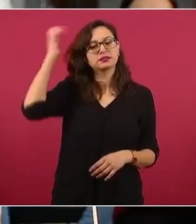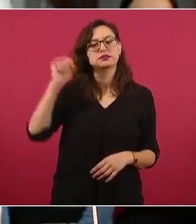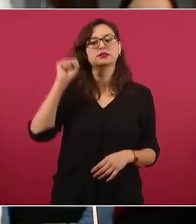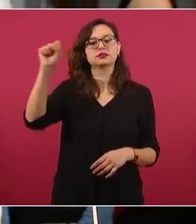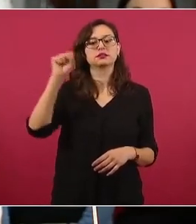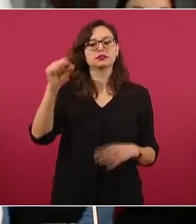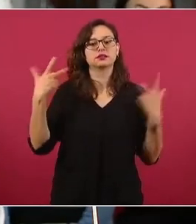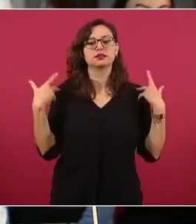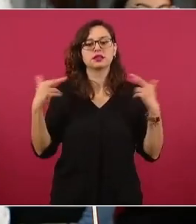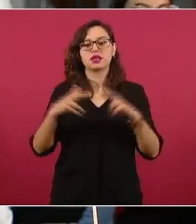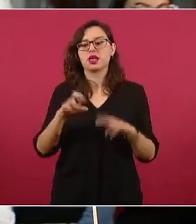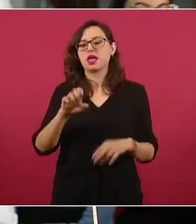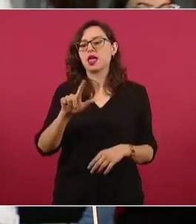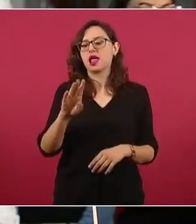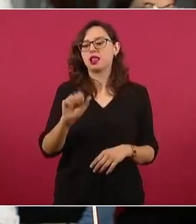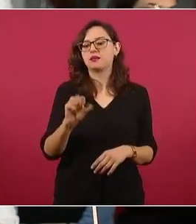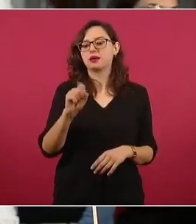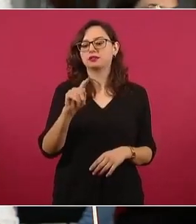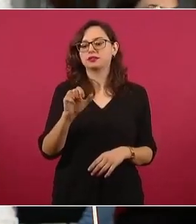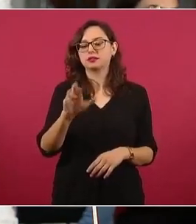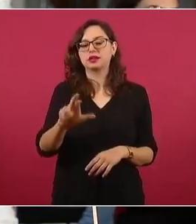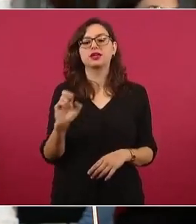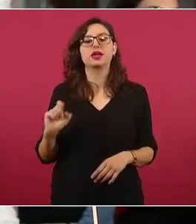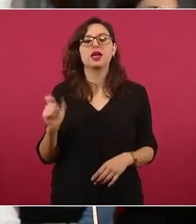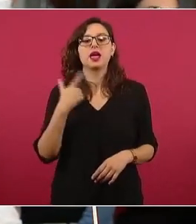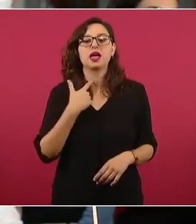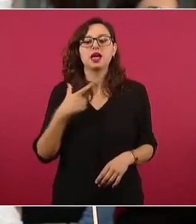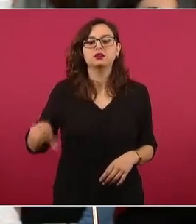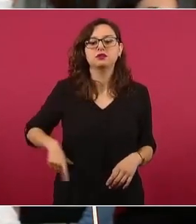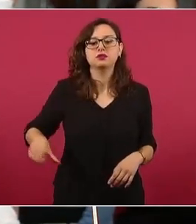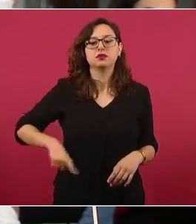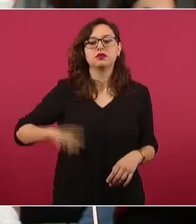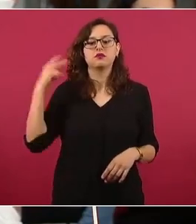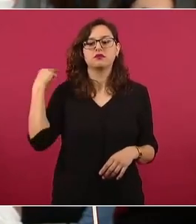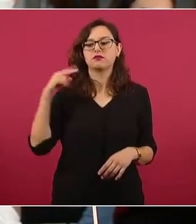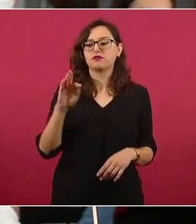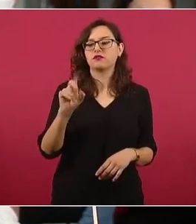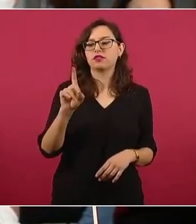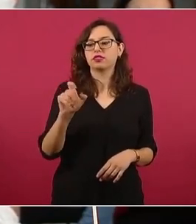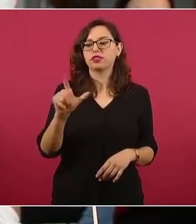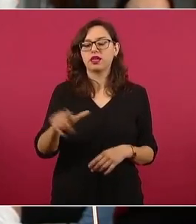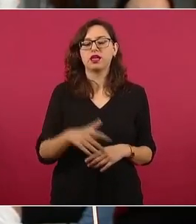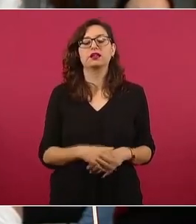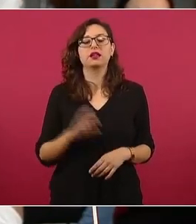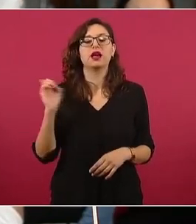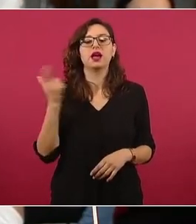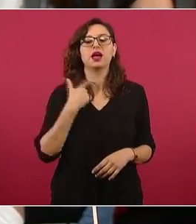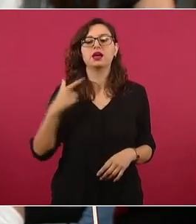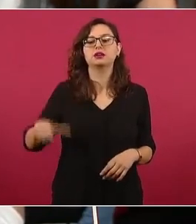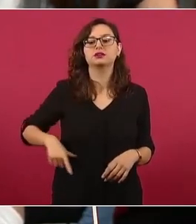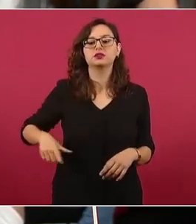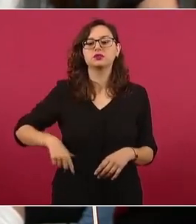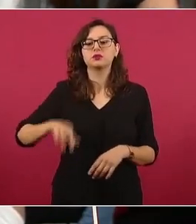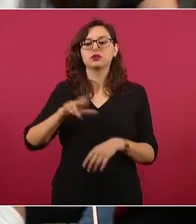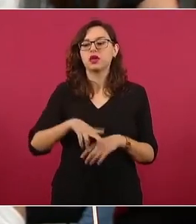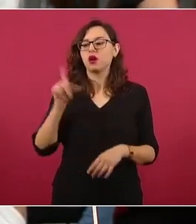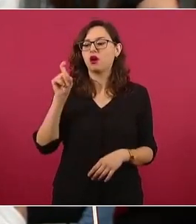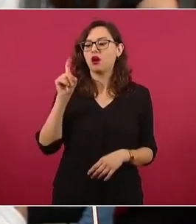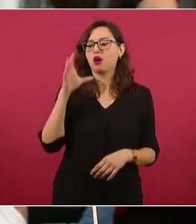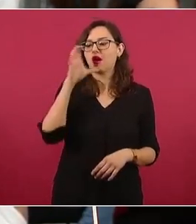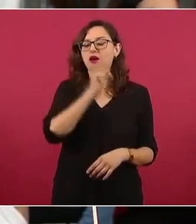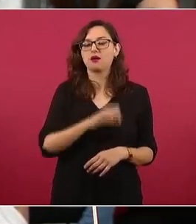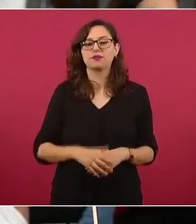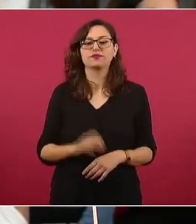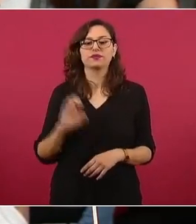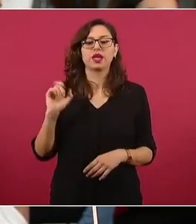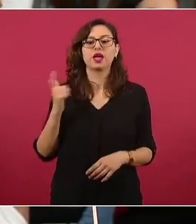sindicato de maestros, Elbester Gordillo, el exgobernador de Veracruz, Fidel Herrera, el exgobernador de Aguascalientes, Luis Armando Reynoso Femat, el exgobernador